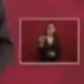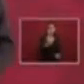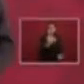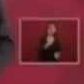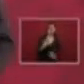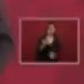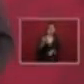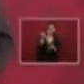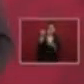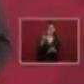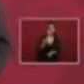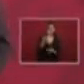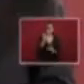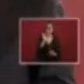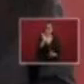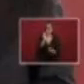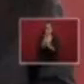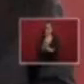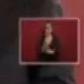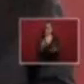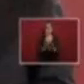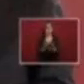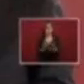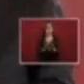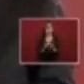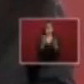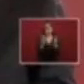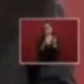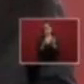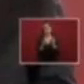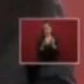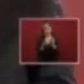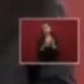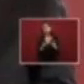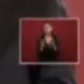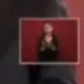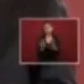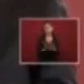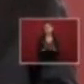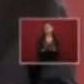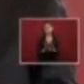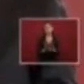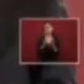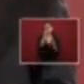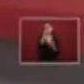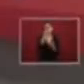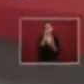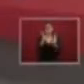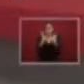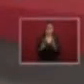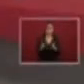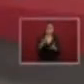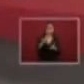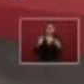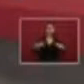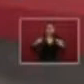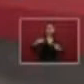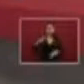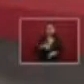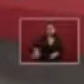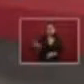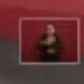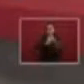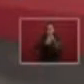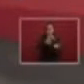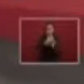hoy va a dictaminar si efectivamente puede reservar todos los temas de Santa Lucía, hay todos estos juicios de amparo